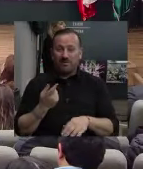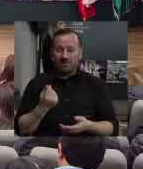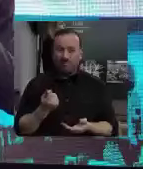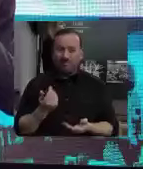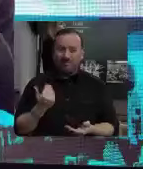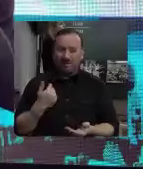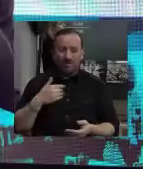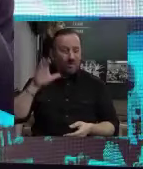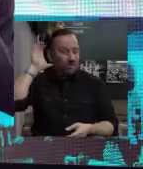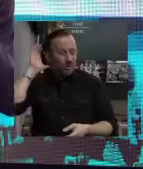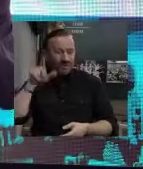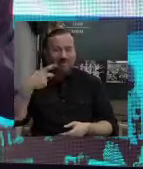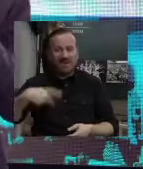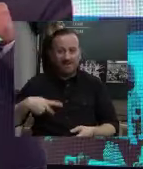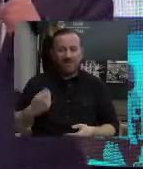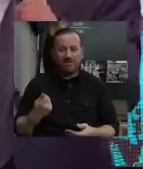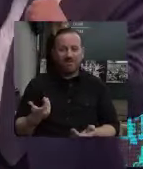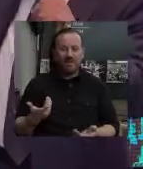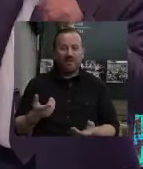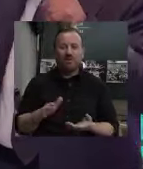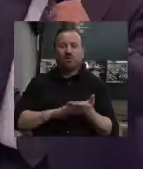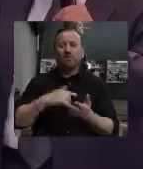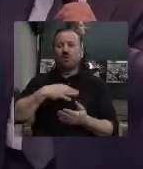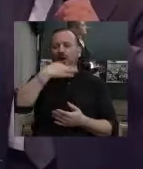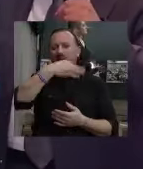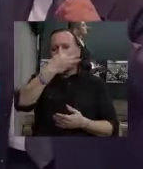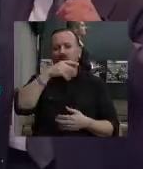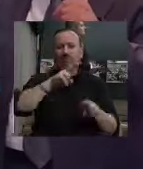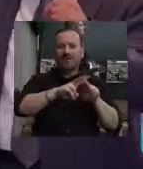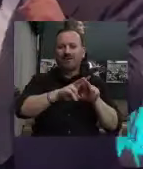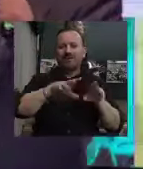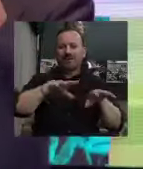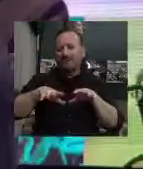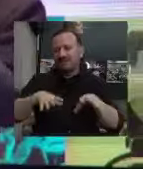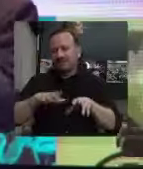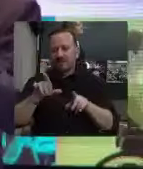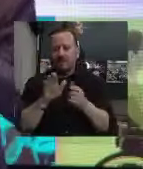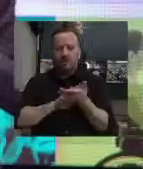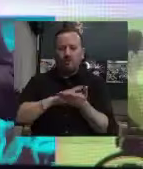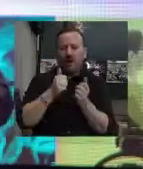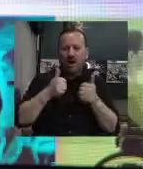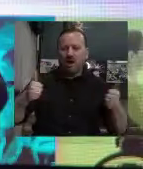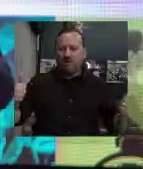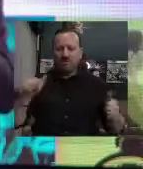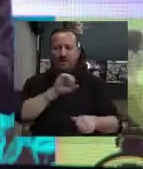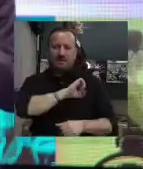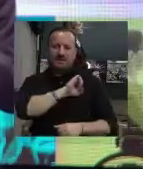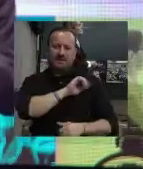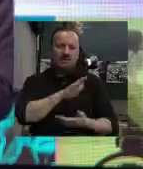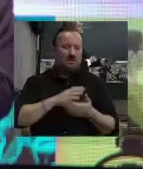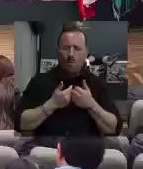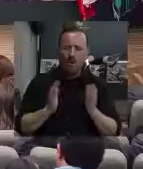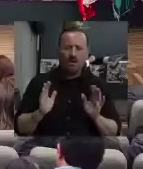Ese es el valor y cuando yo le digo a quienes hacen las acciones a las autoridades de Santiago o a